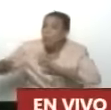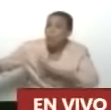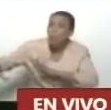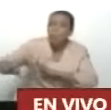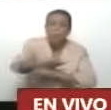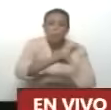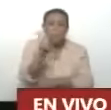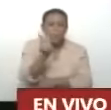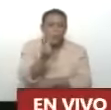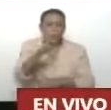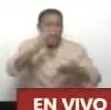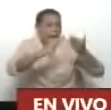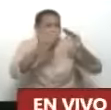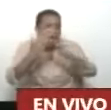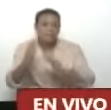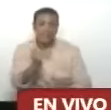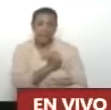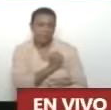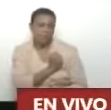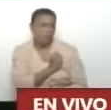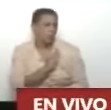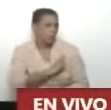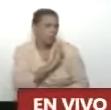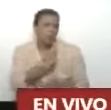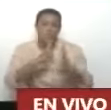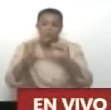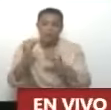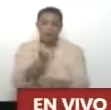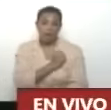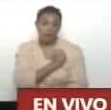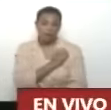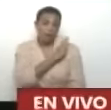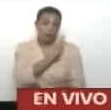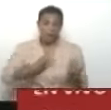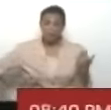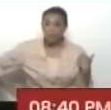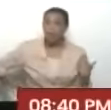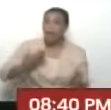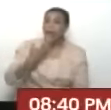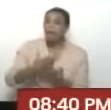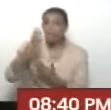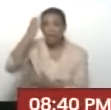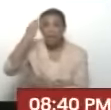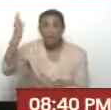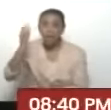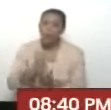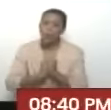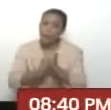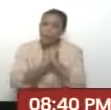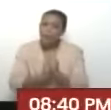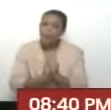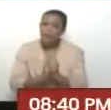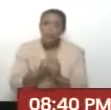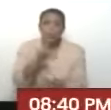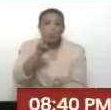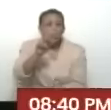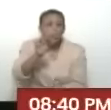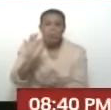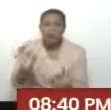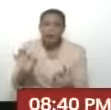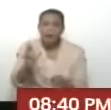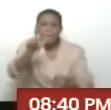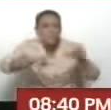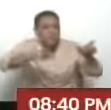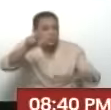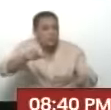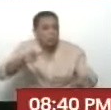venezolano en las casas, los cristianos. Yo vi a muchos cristianos dándole gracias a Dios y orando. Amén. Porque nunca jamás habían visto